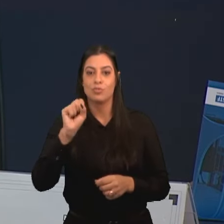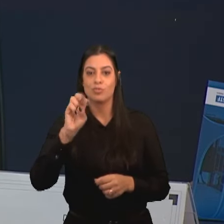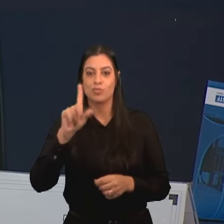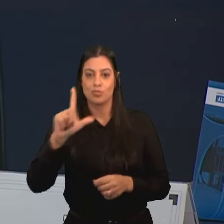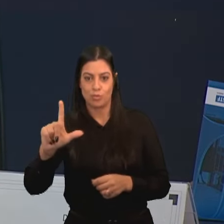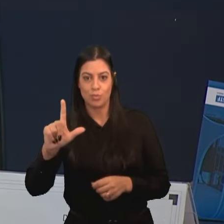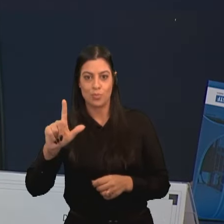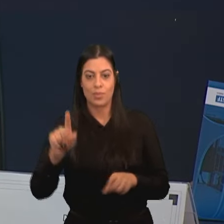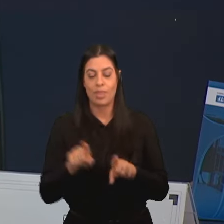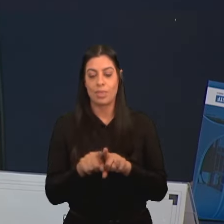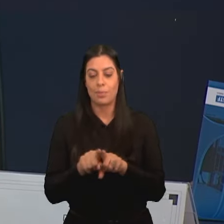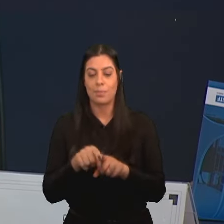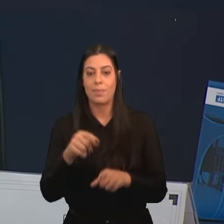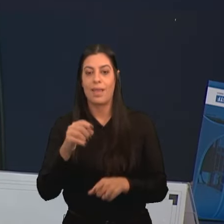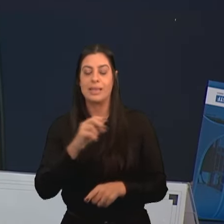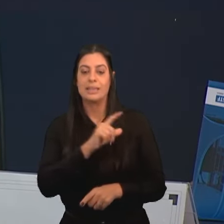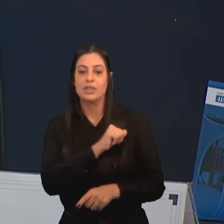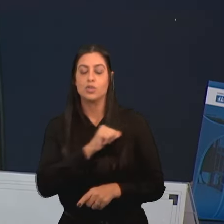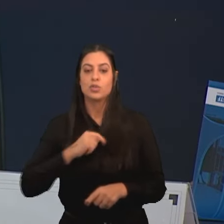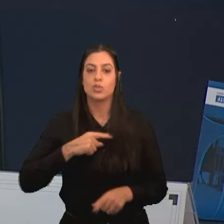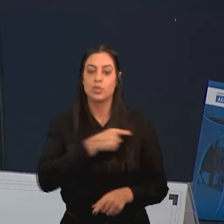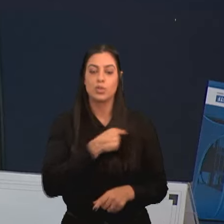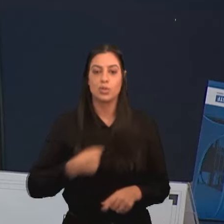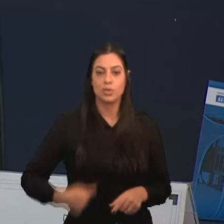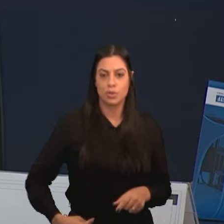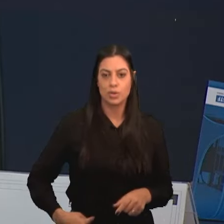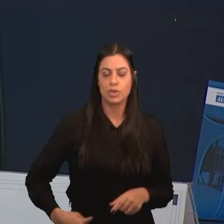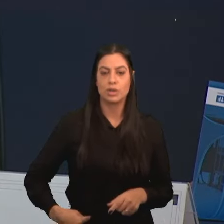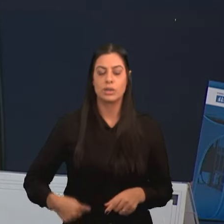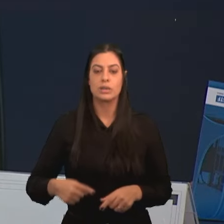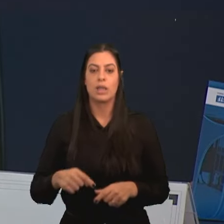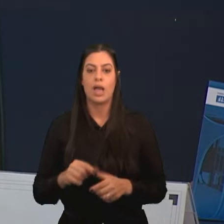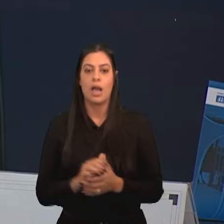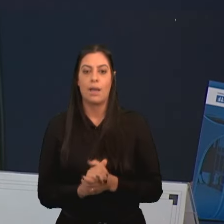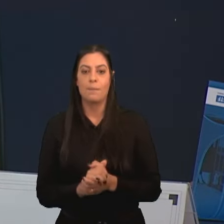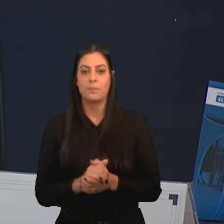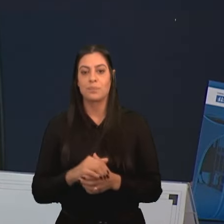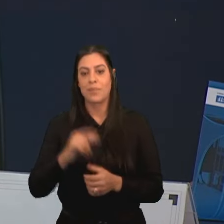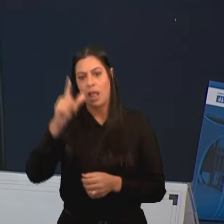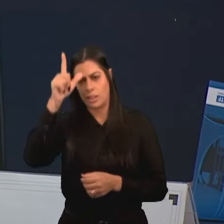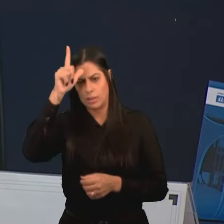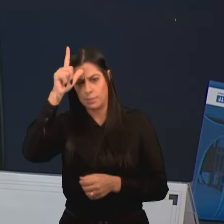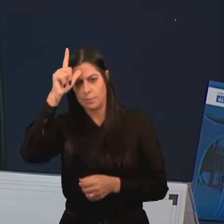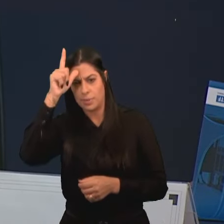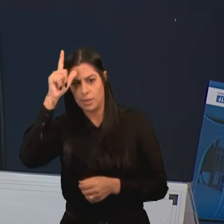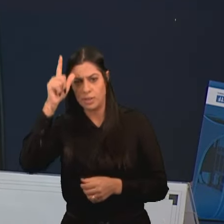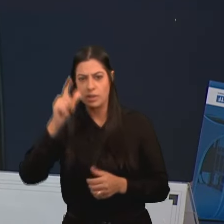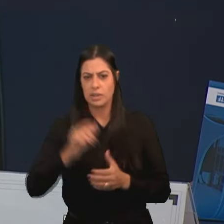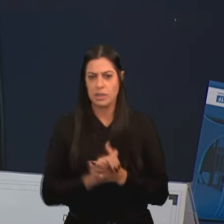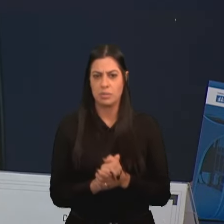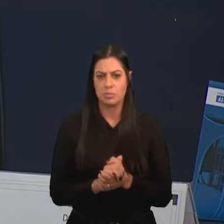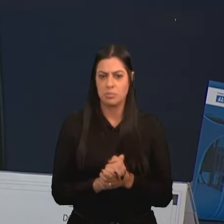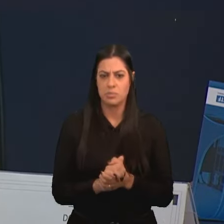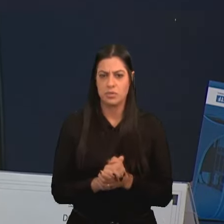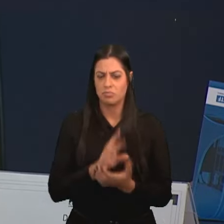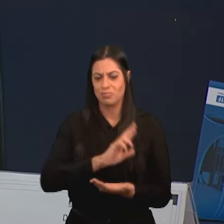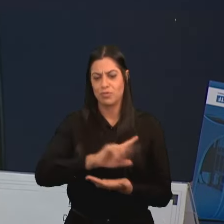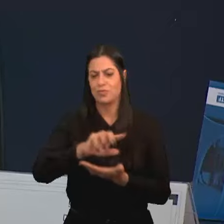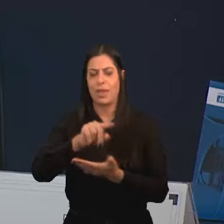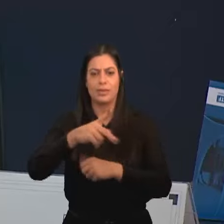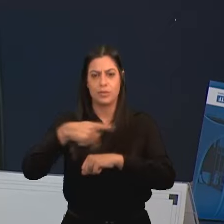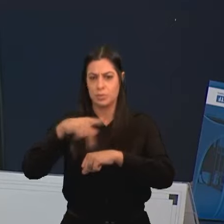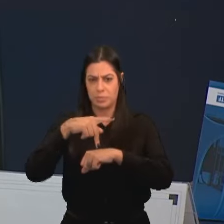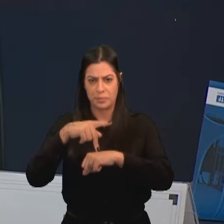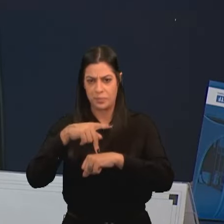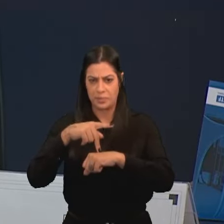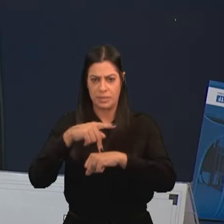11%, China, 10%, y después Japón, Alemania y Francia. 6 empresas